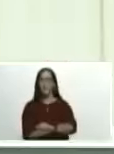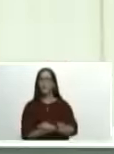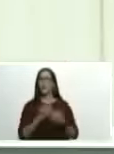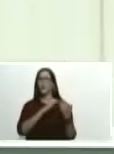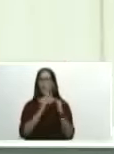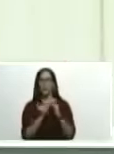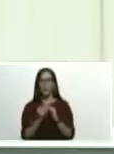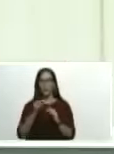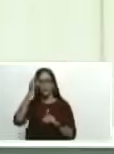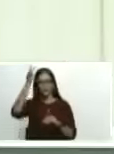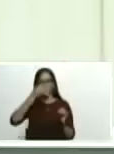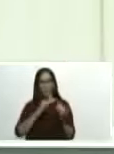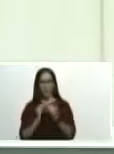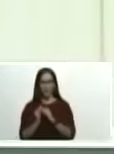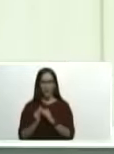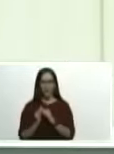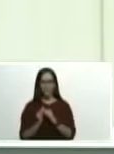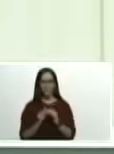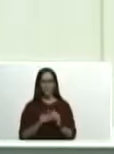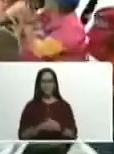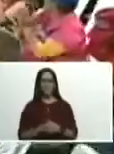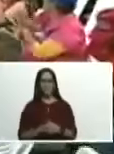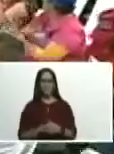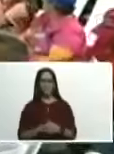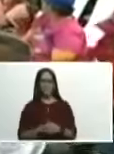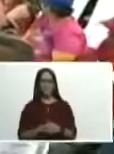a los consejos comunales.